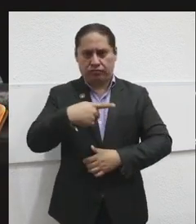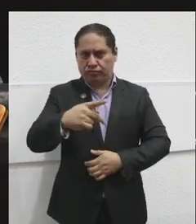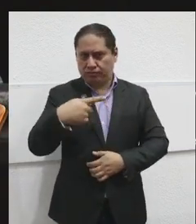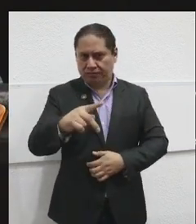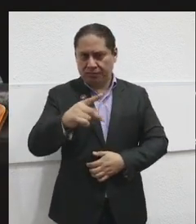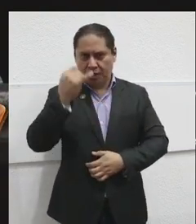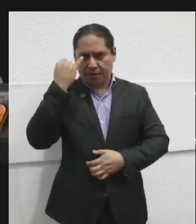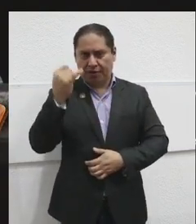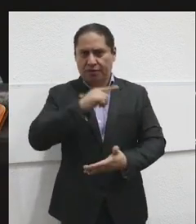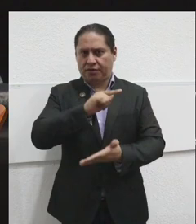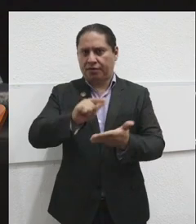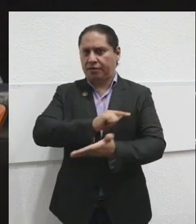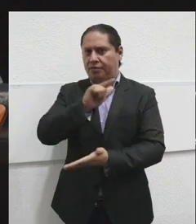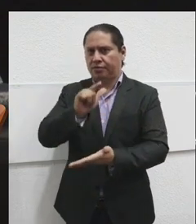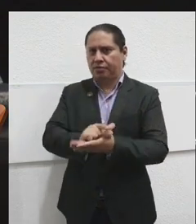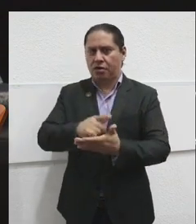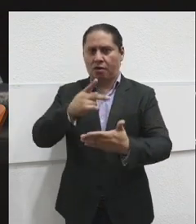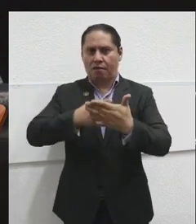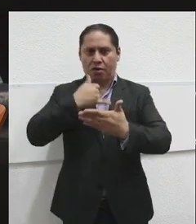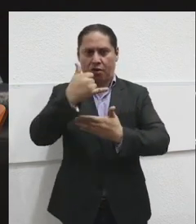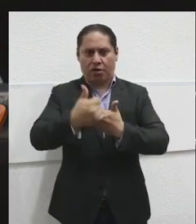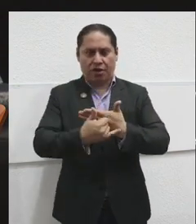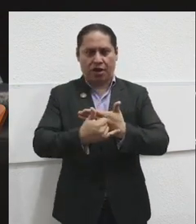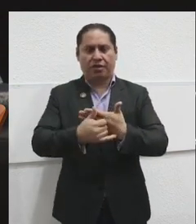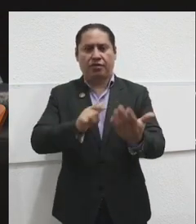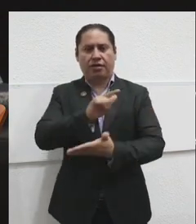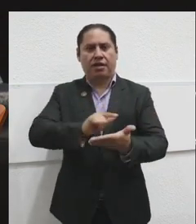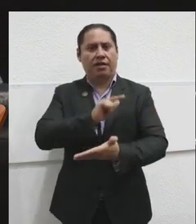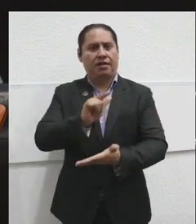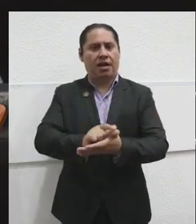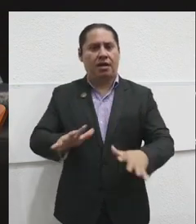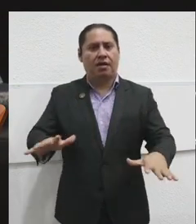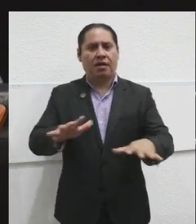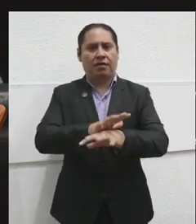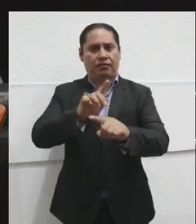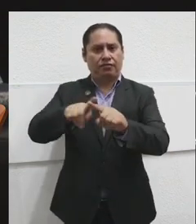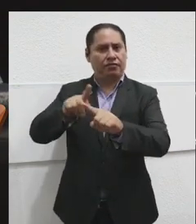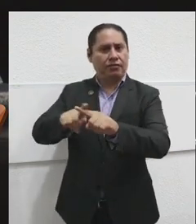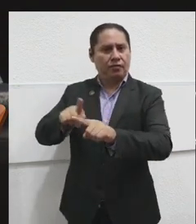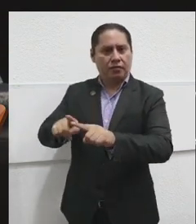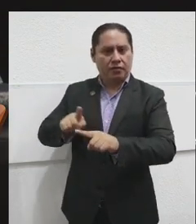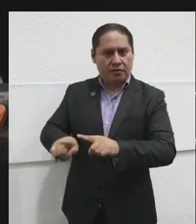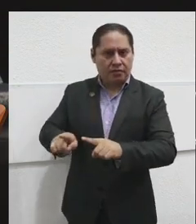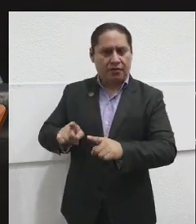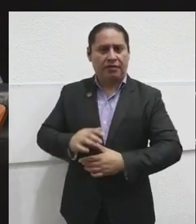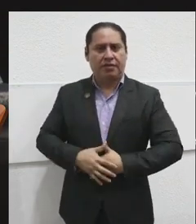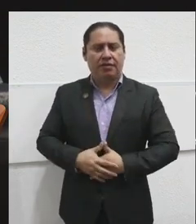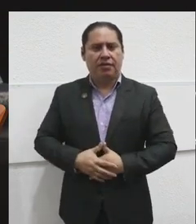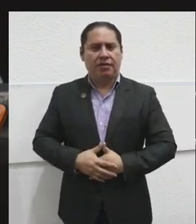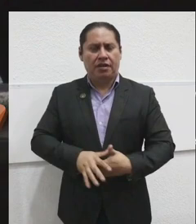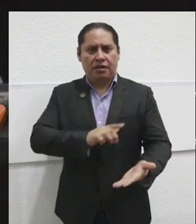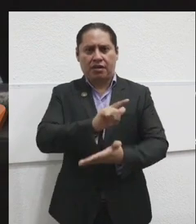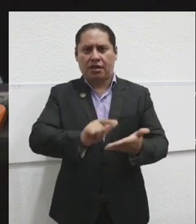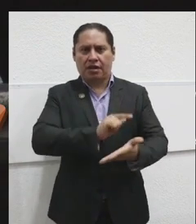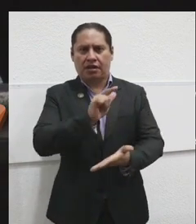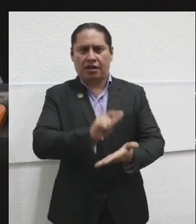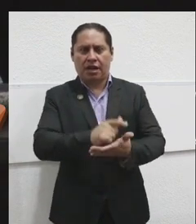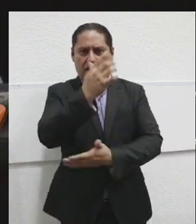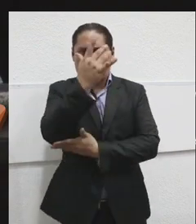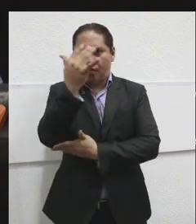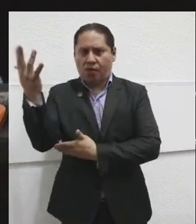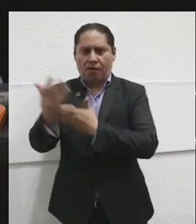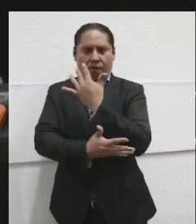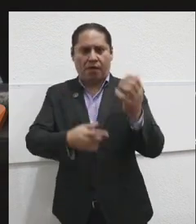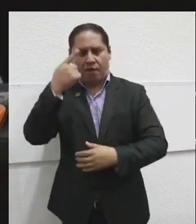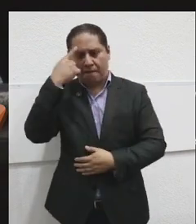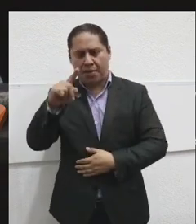la iniciativa con proyecto de decreto por el que se reforman diversas disposiciones de la Ley Ambiental